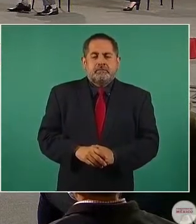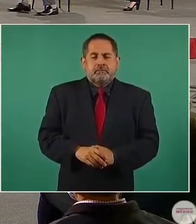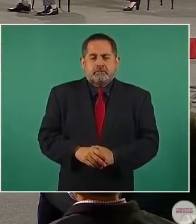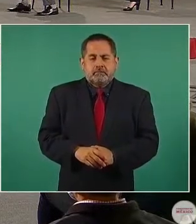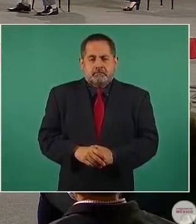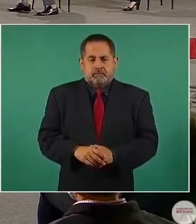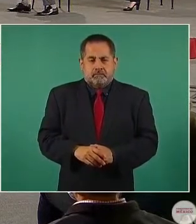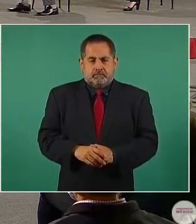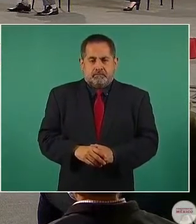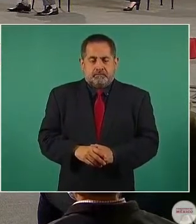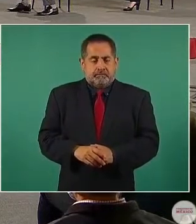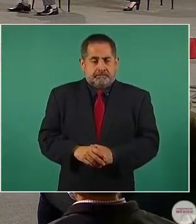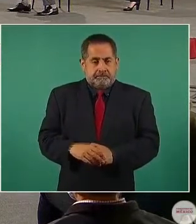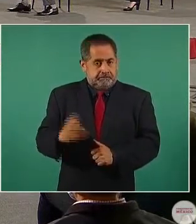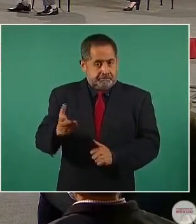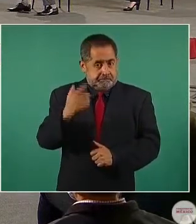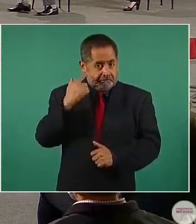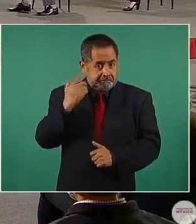Adelante,